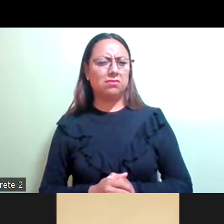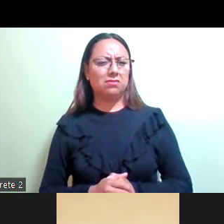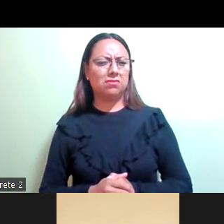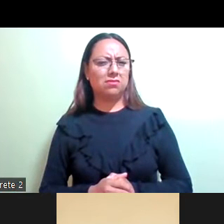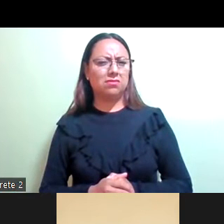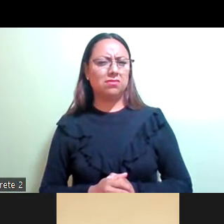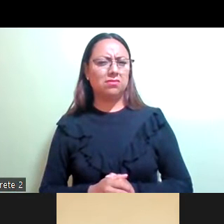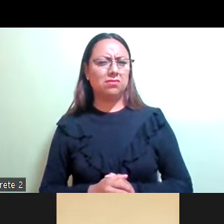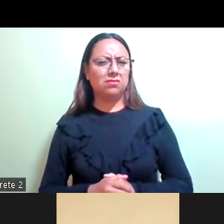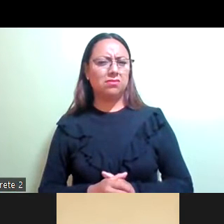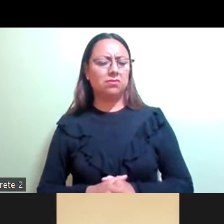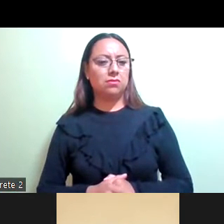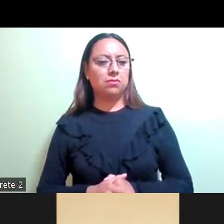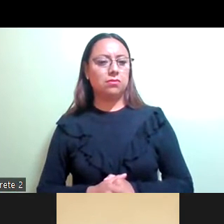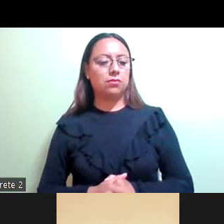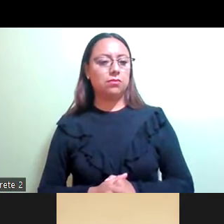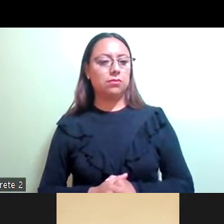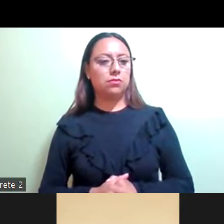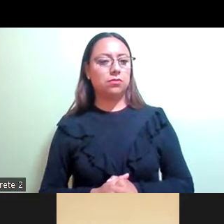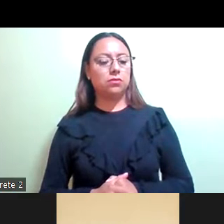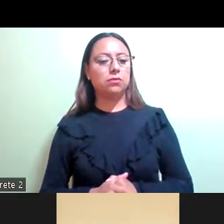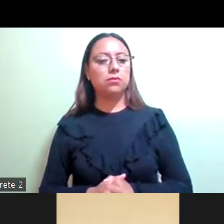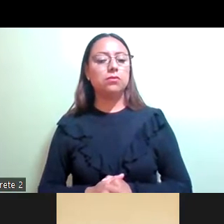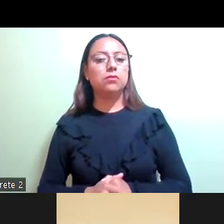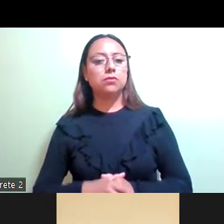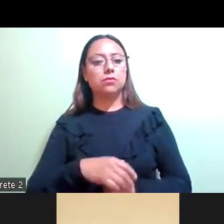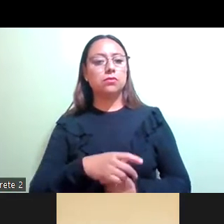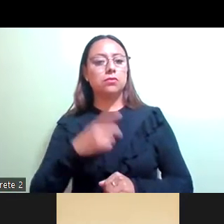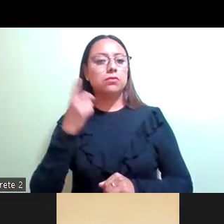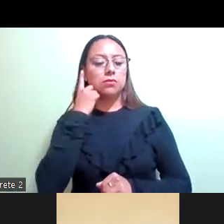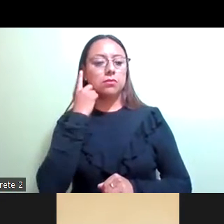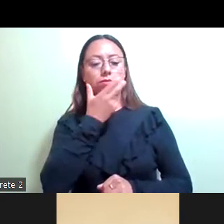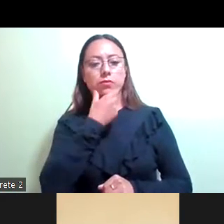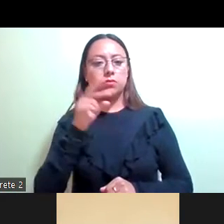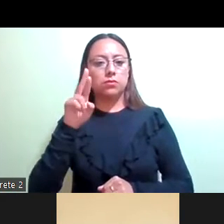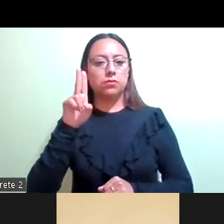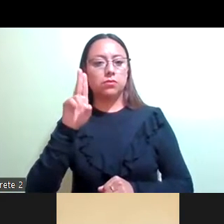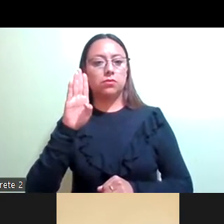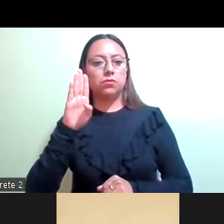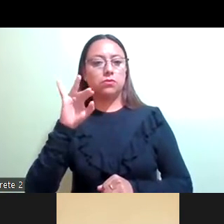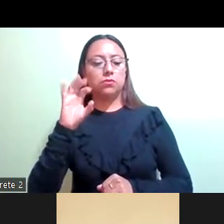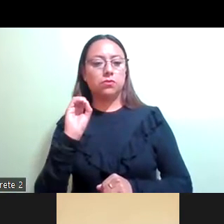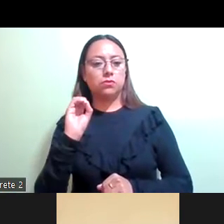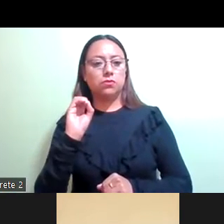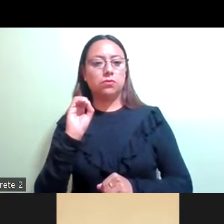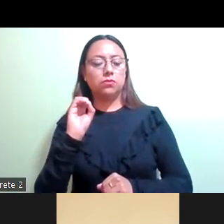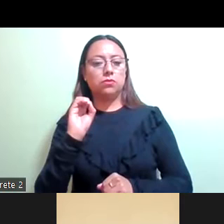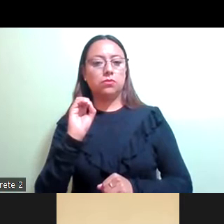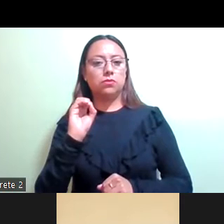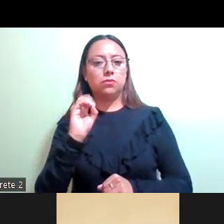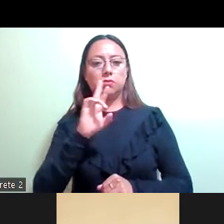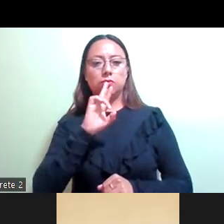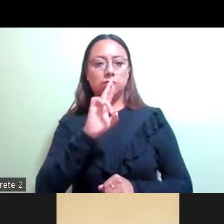No se le escuchó, diputado. Sí, Rubio Torres en pro, y además solicito si me pueden poner asistencia.